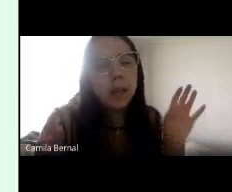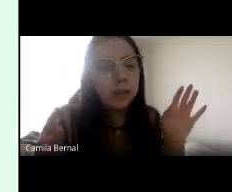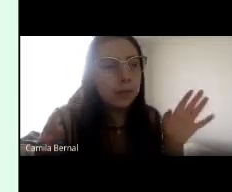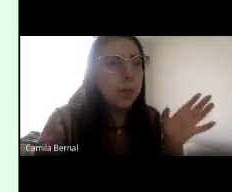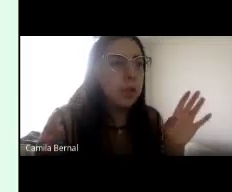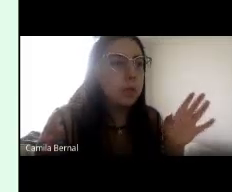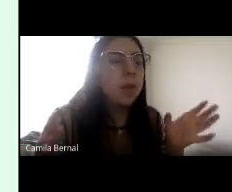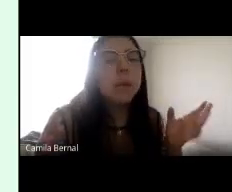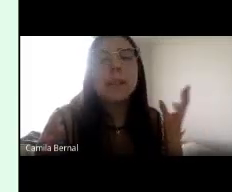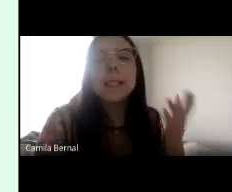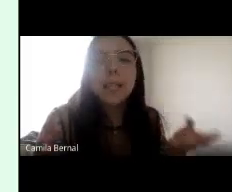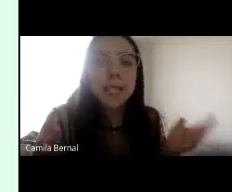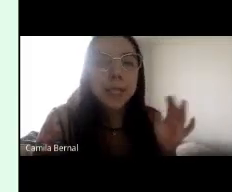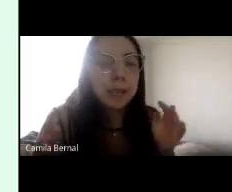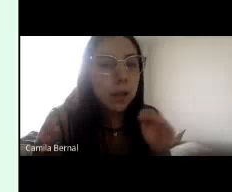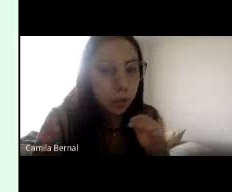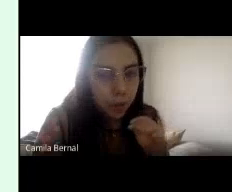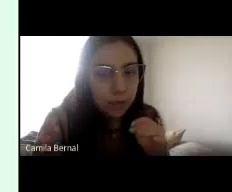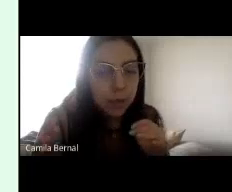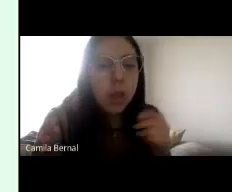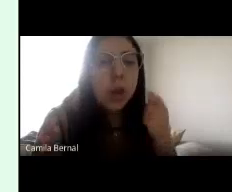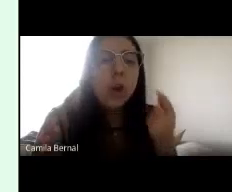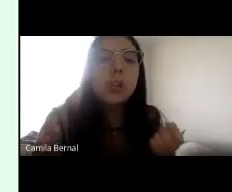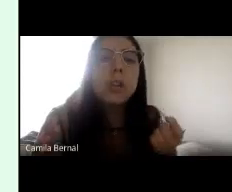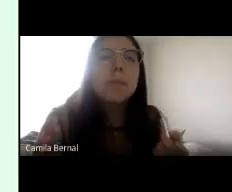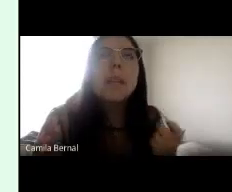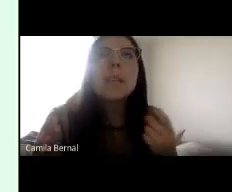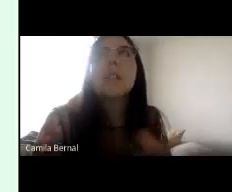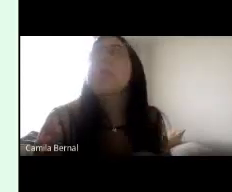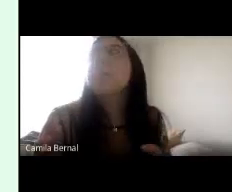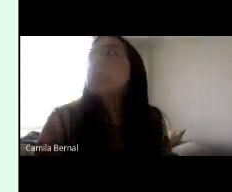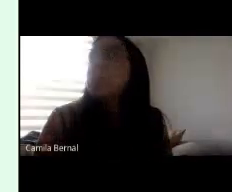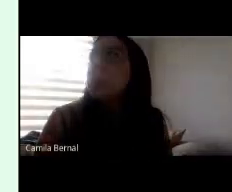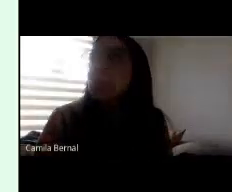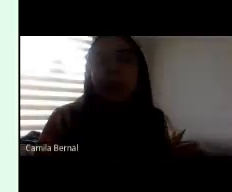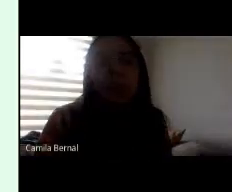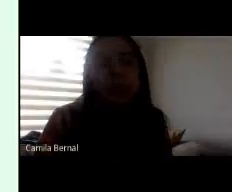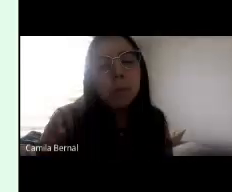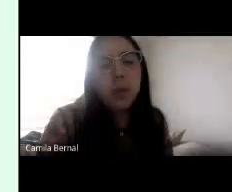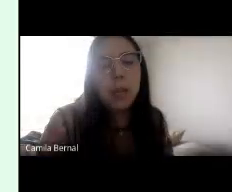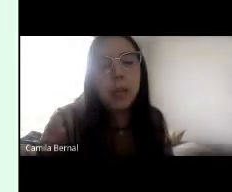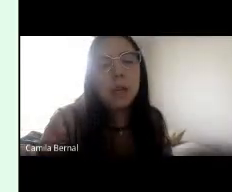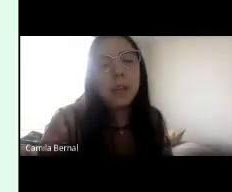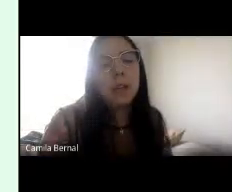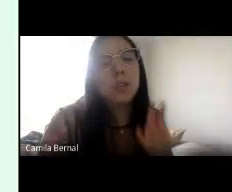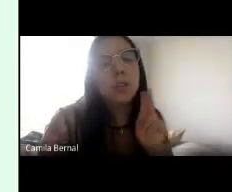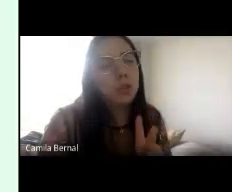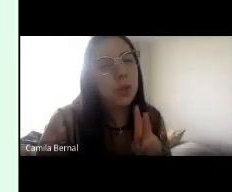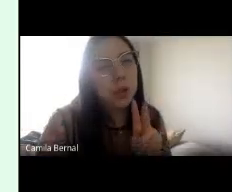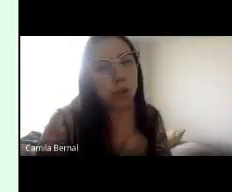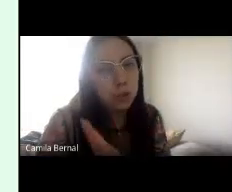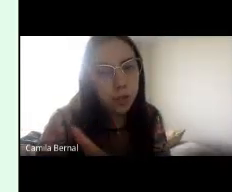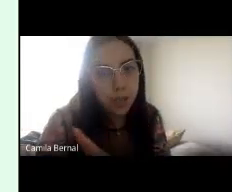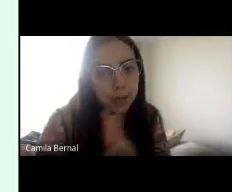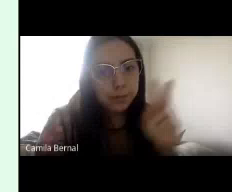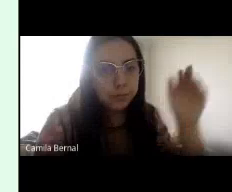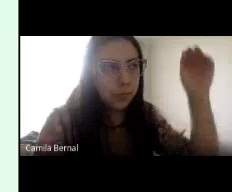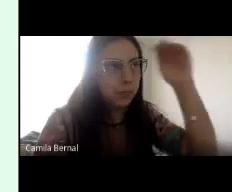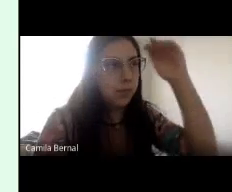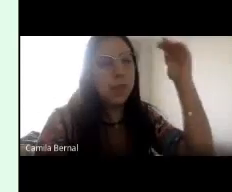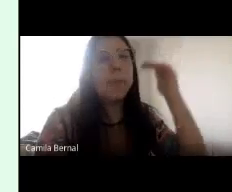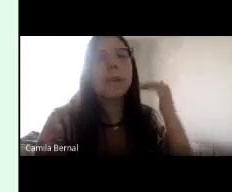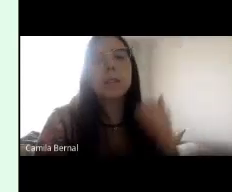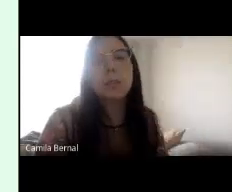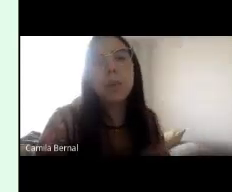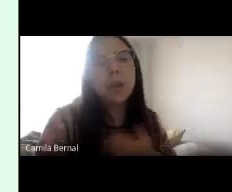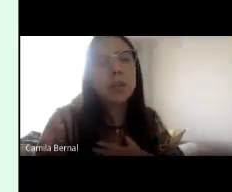puede dejar aproximadamente 6-7 horas o también si no hay mucho sol se puede dejar en 2 días